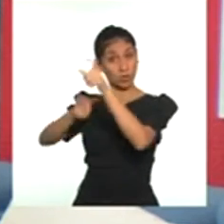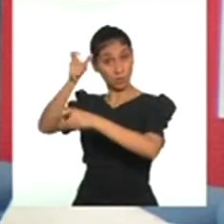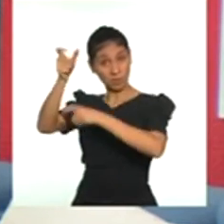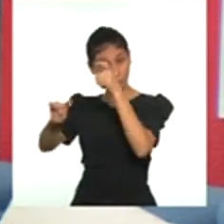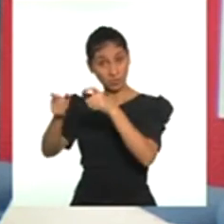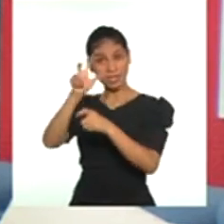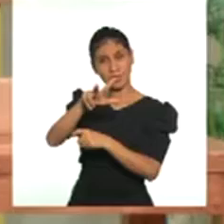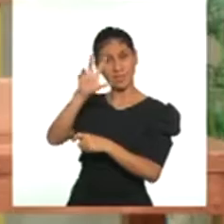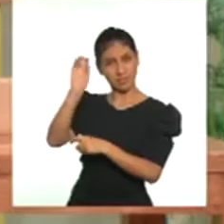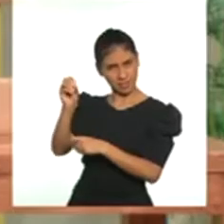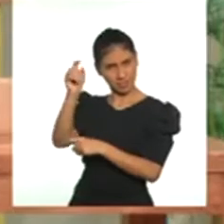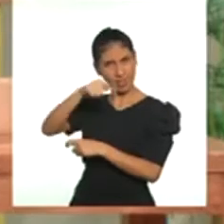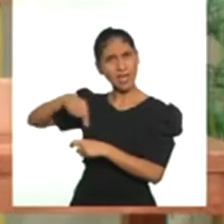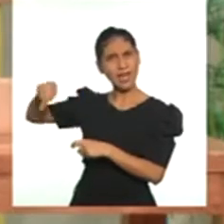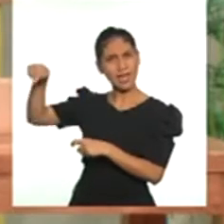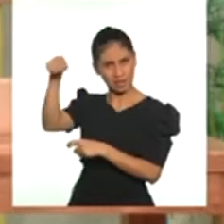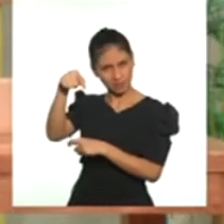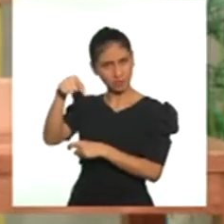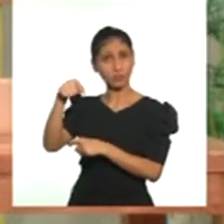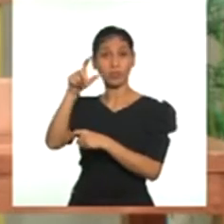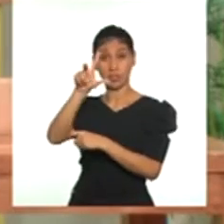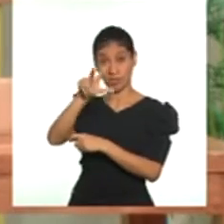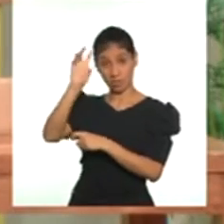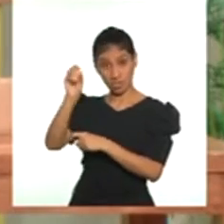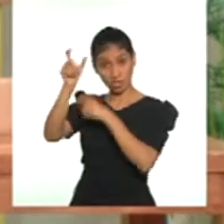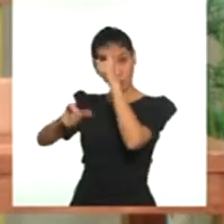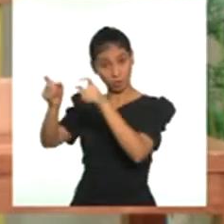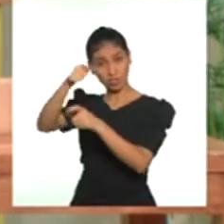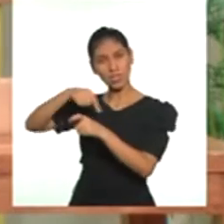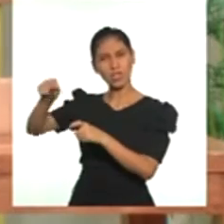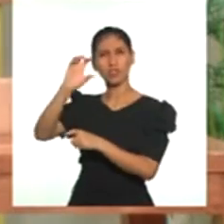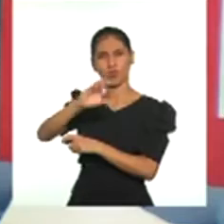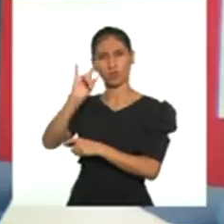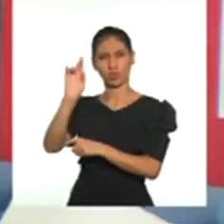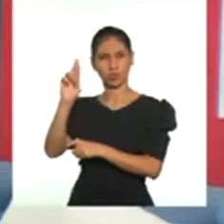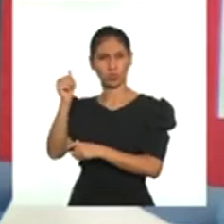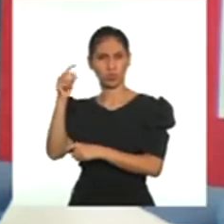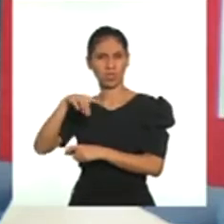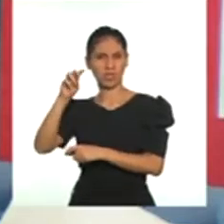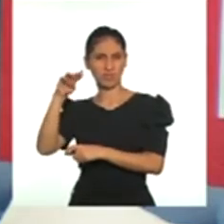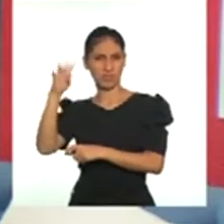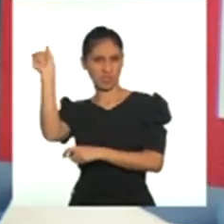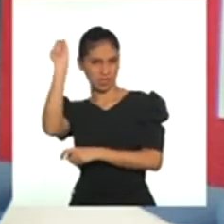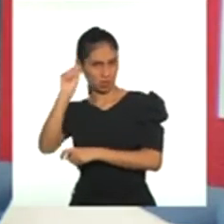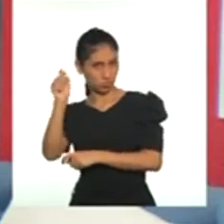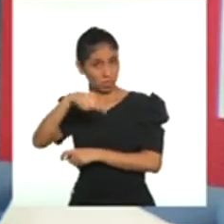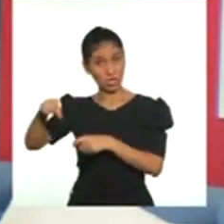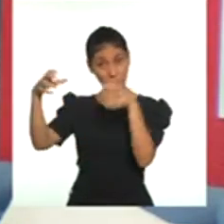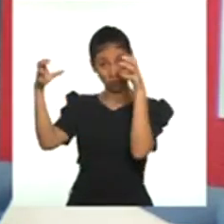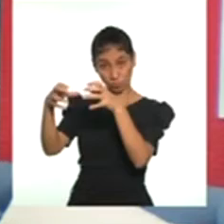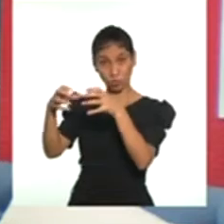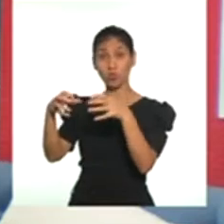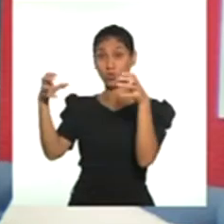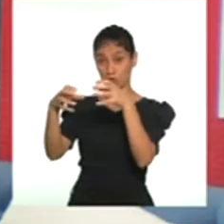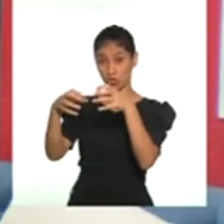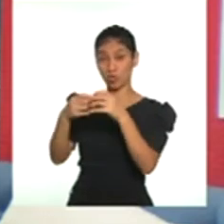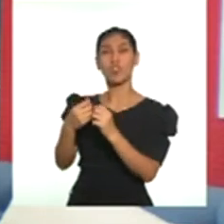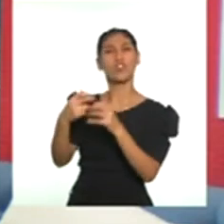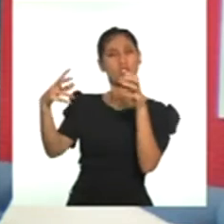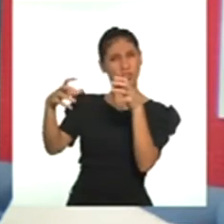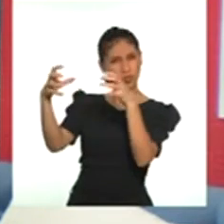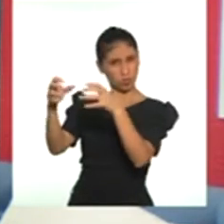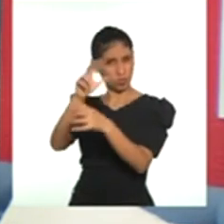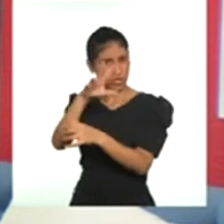centro poblado de Huasao. Hubo bastantes curanderos en el momento de la encuesta, ¿verdad? Así es. Pues tres de ellos, de